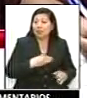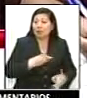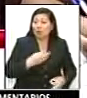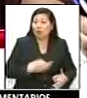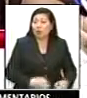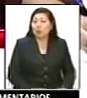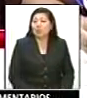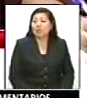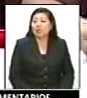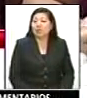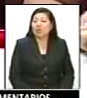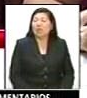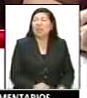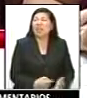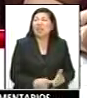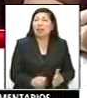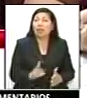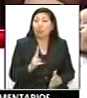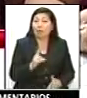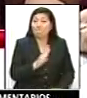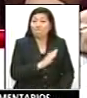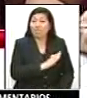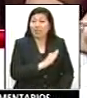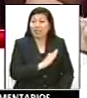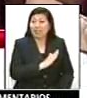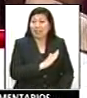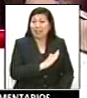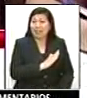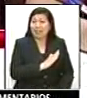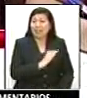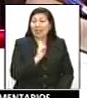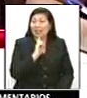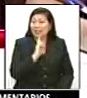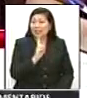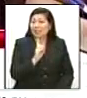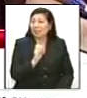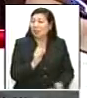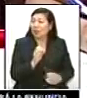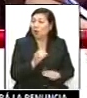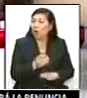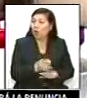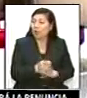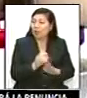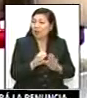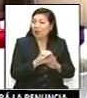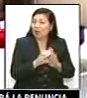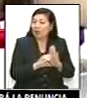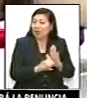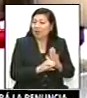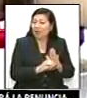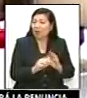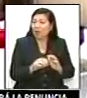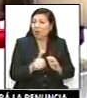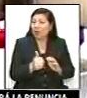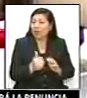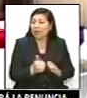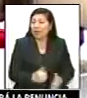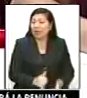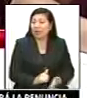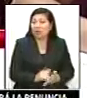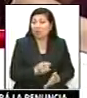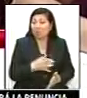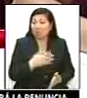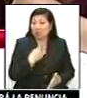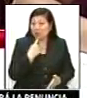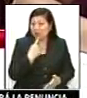sino más bien el acto de los dos fiscales, digamos, es un acto inconstitucional o de otra índole que usted lo